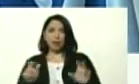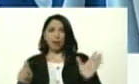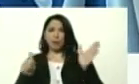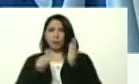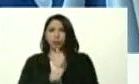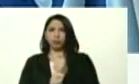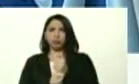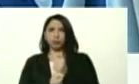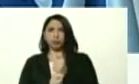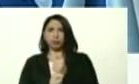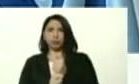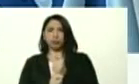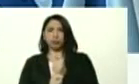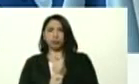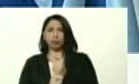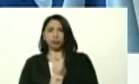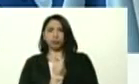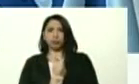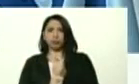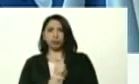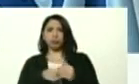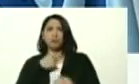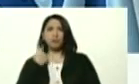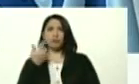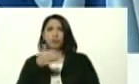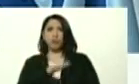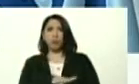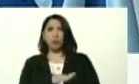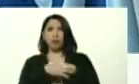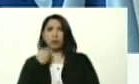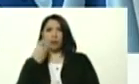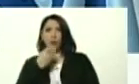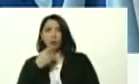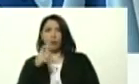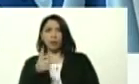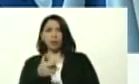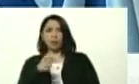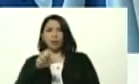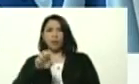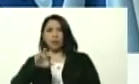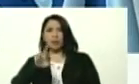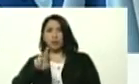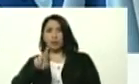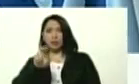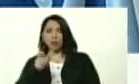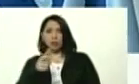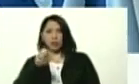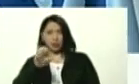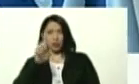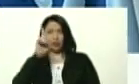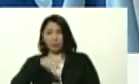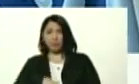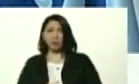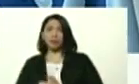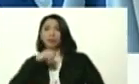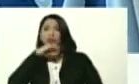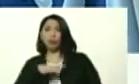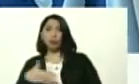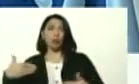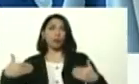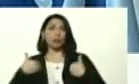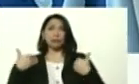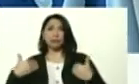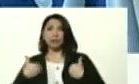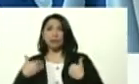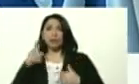determinado que la muerte del adolescente George Soto y las lesiones sufridas por